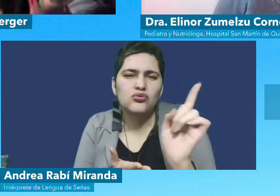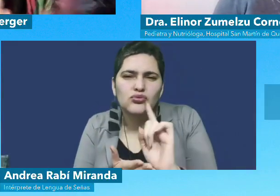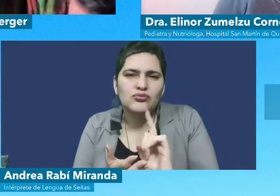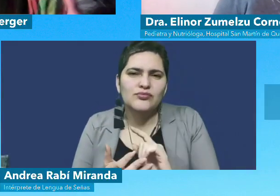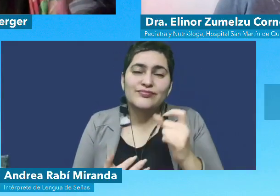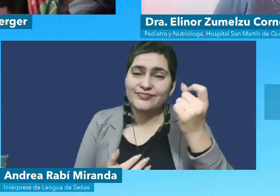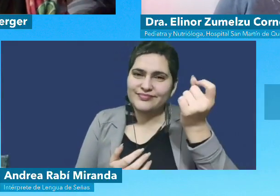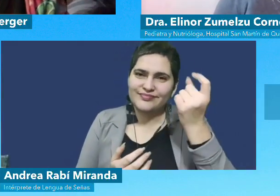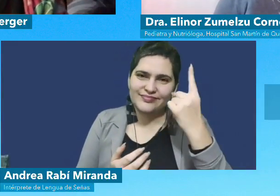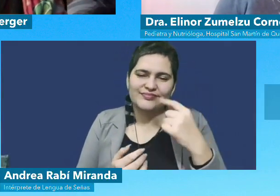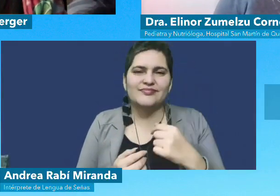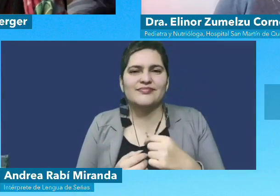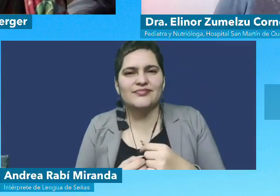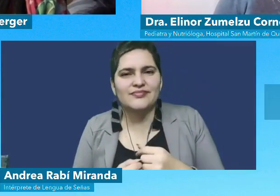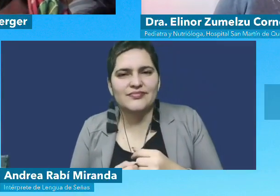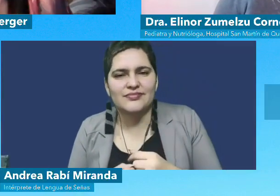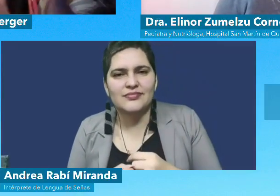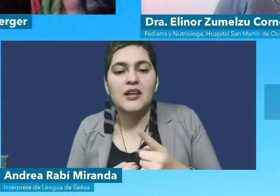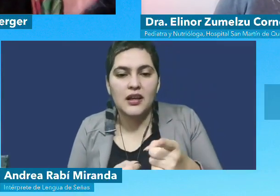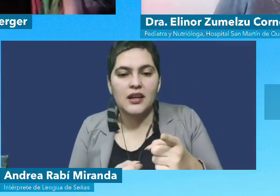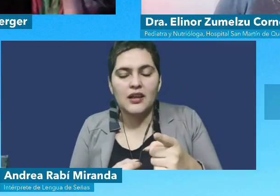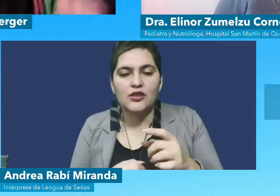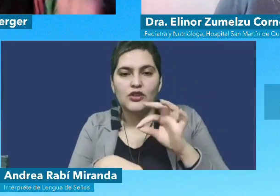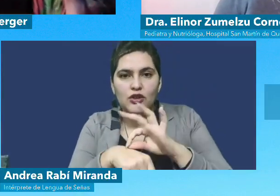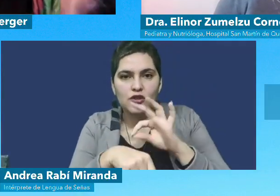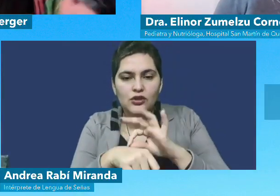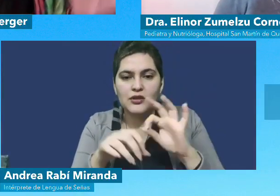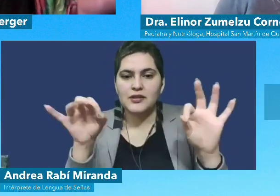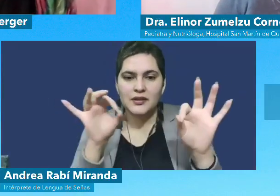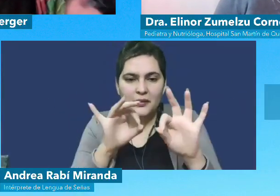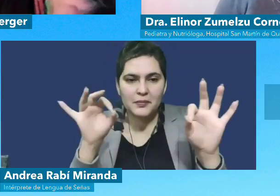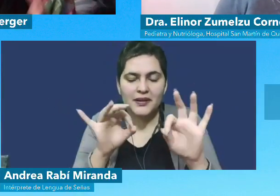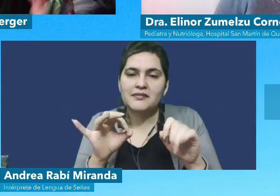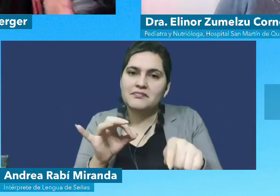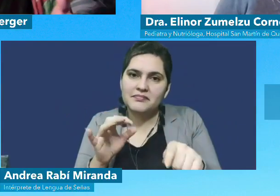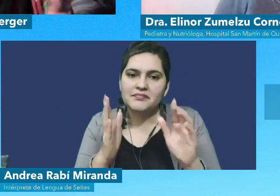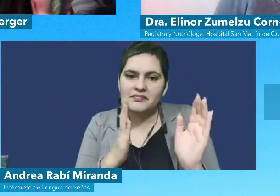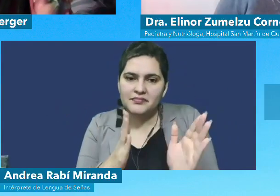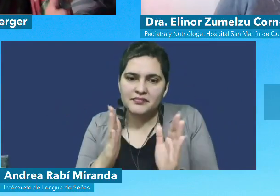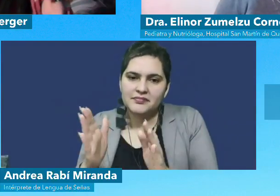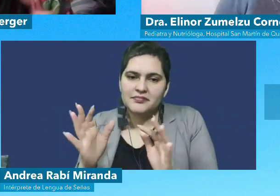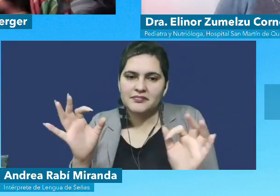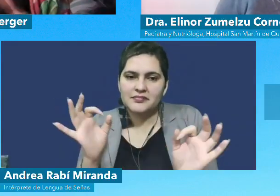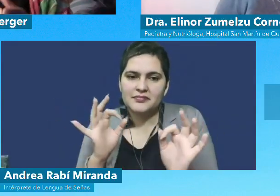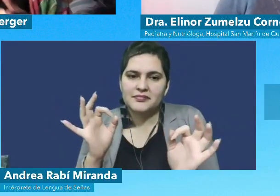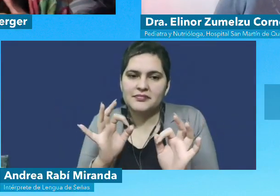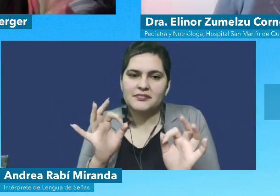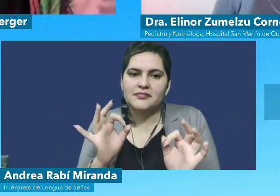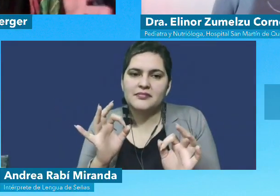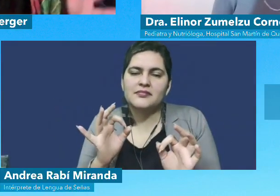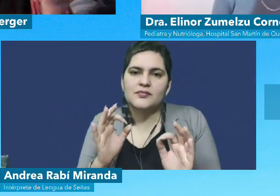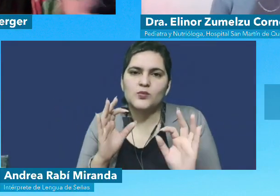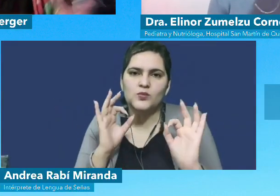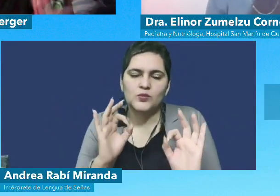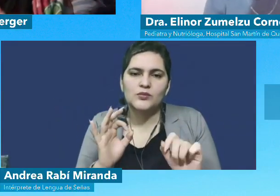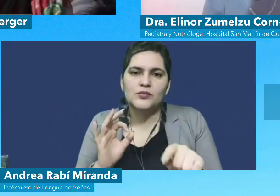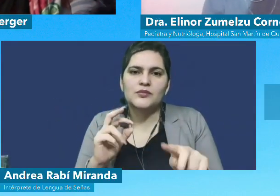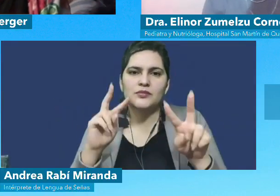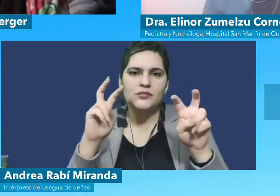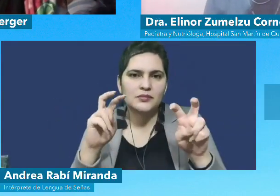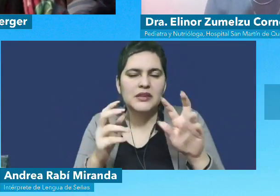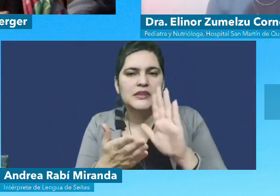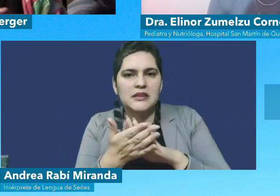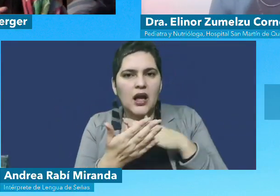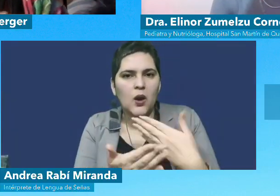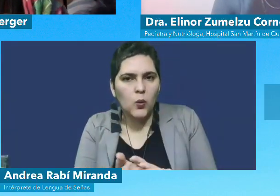tan importante es escuchar a la doctora para que usted nos vaya poniendo en un lugar más preciso desde el ámbito de la salud, desde el